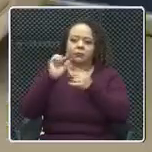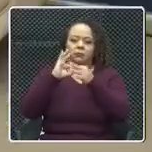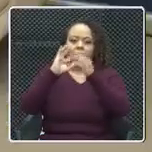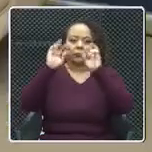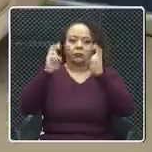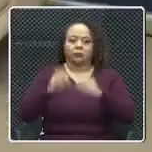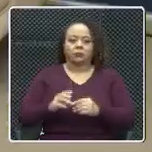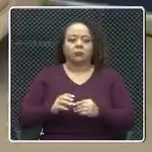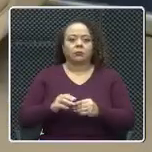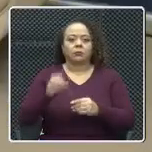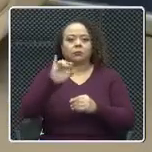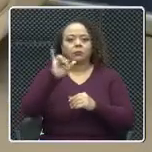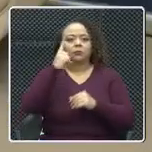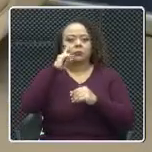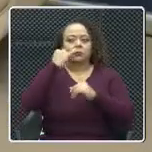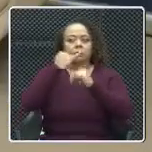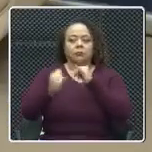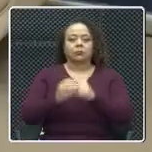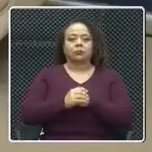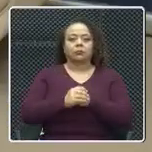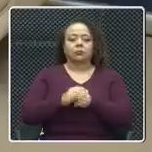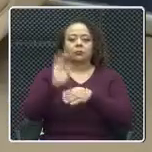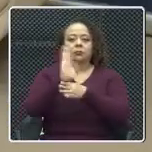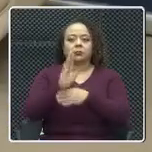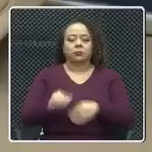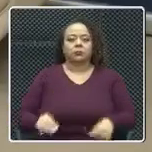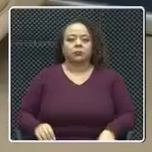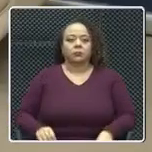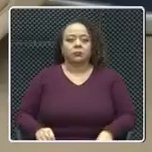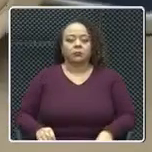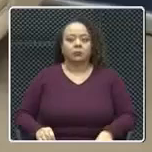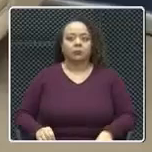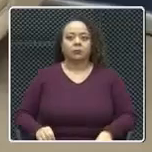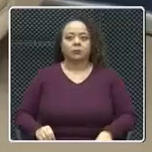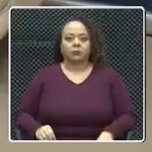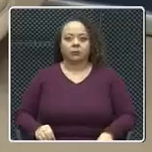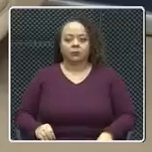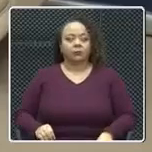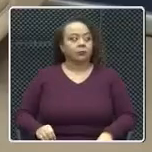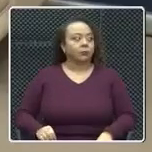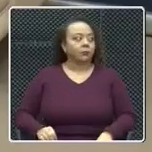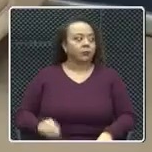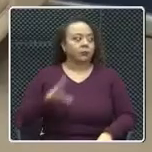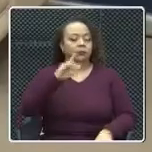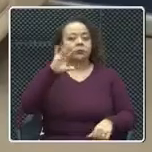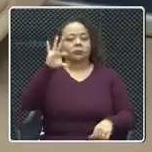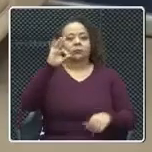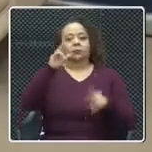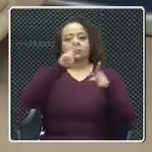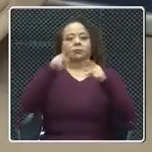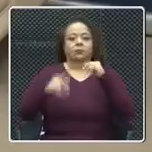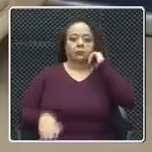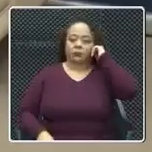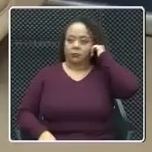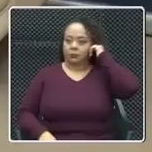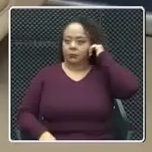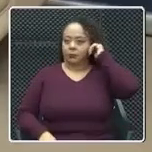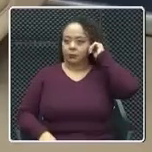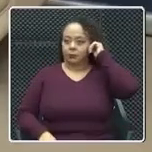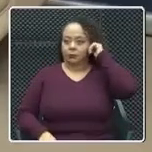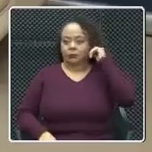el tema, como para ya ir cerrando la transmisión y entonces invitar a la gente en el resto de actividades que